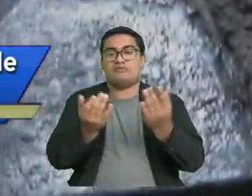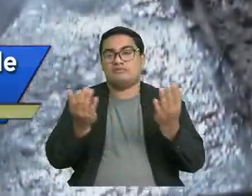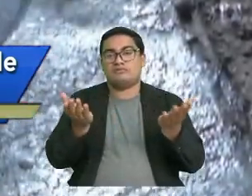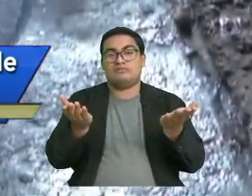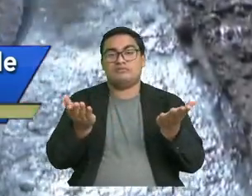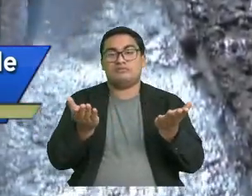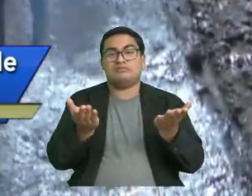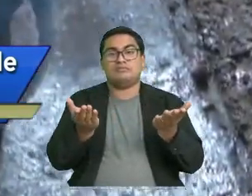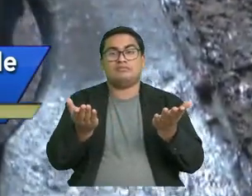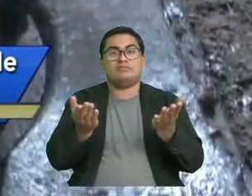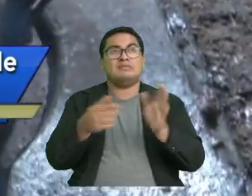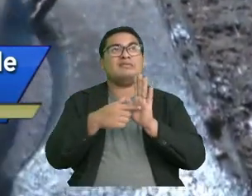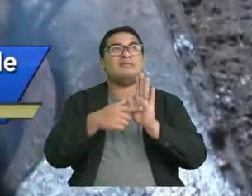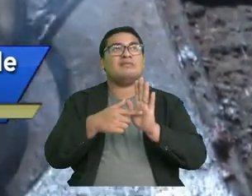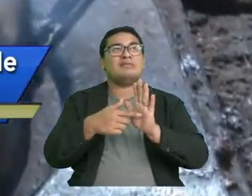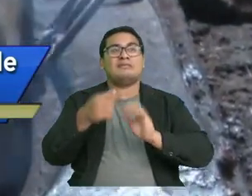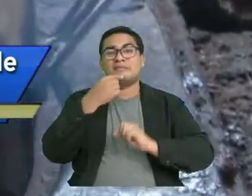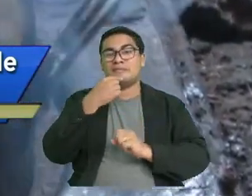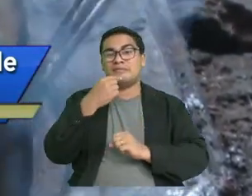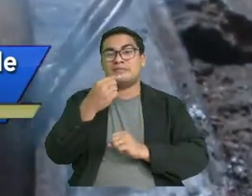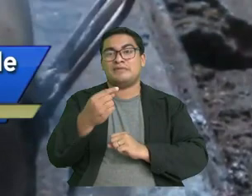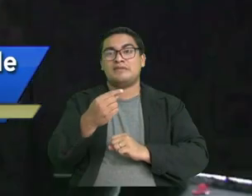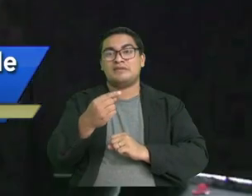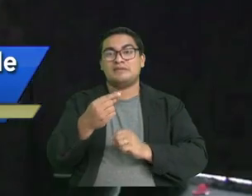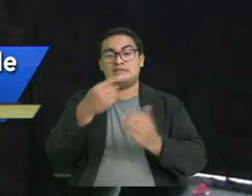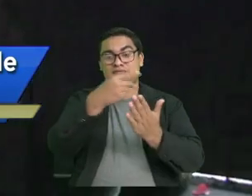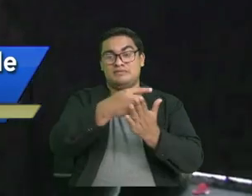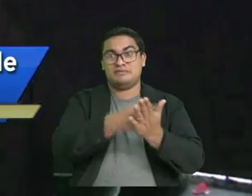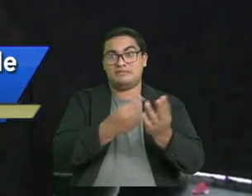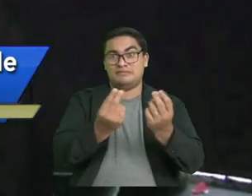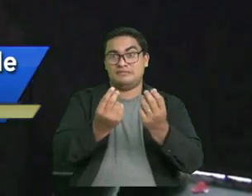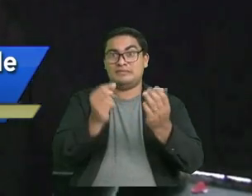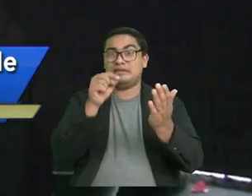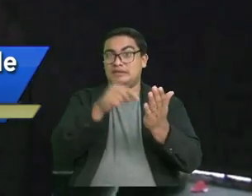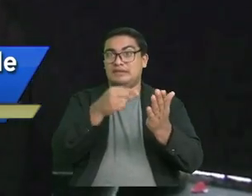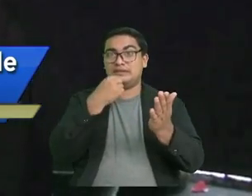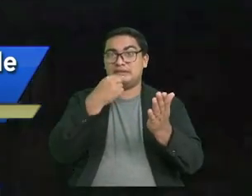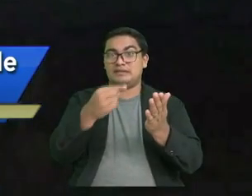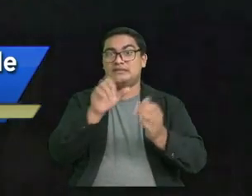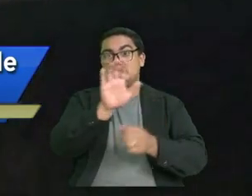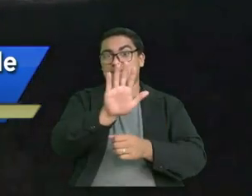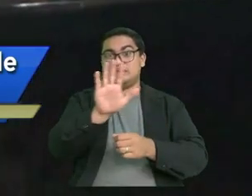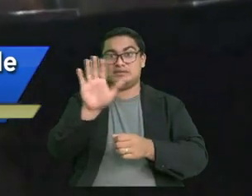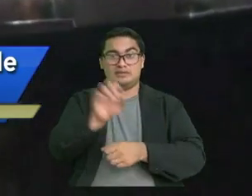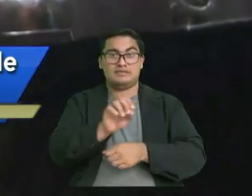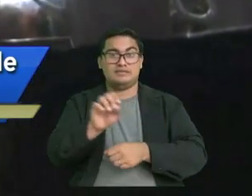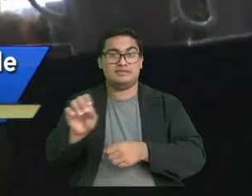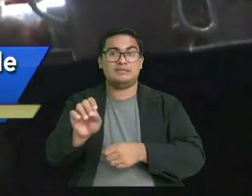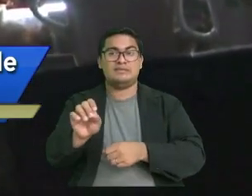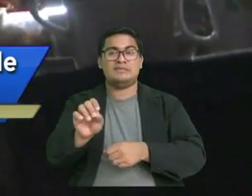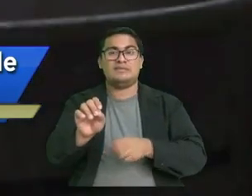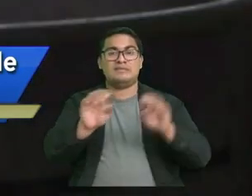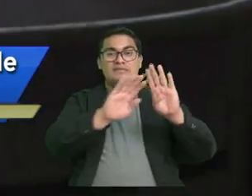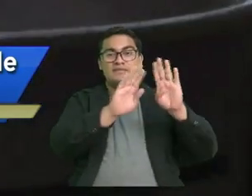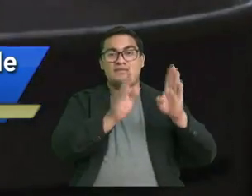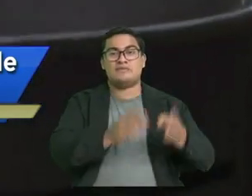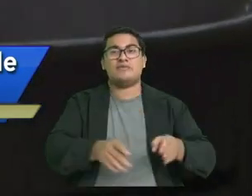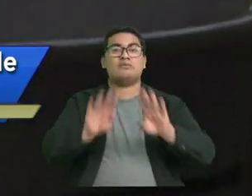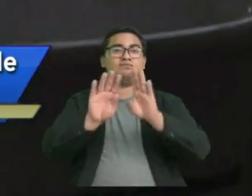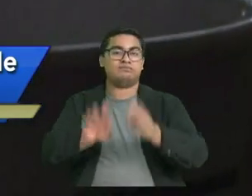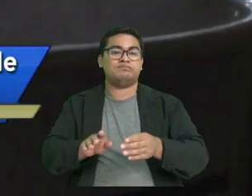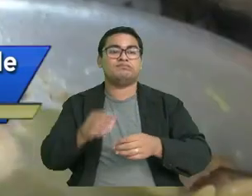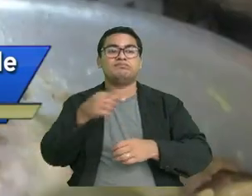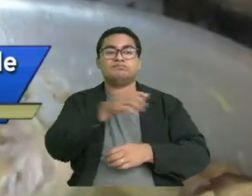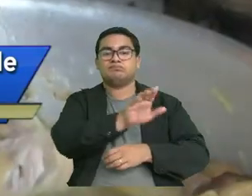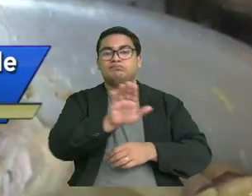Y eso nos dice en ese presupuesto que el 55% de las mujeres somos